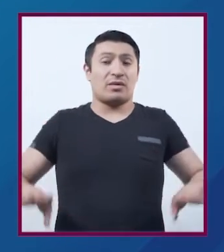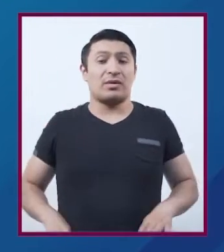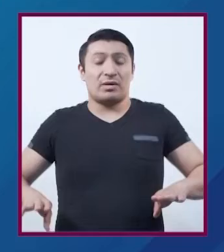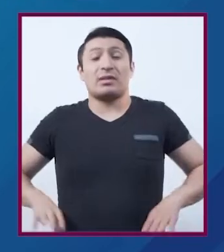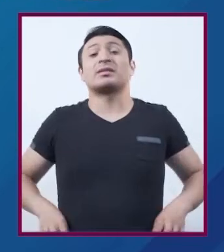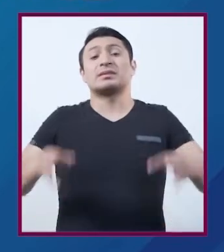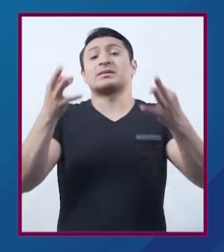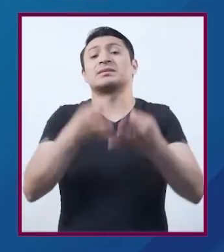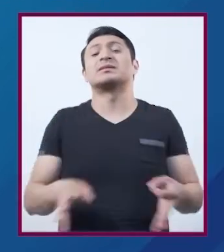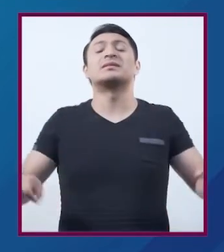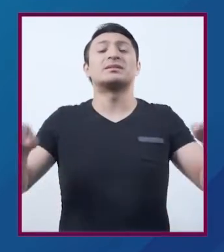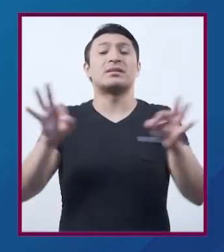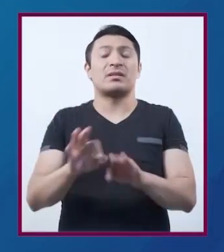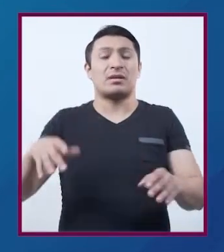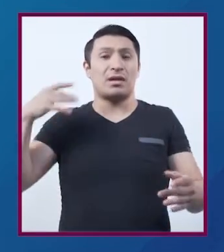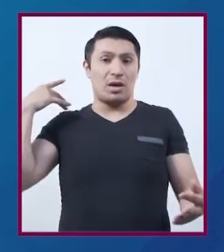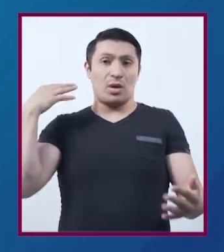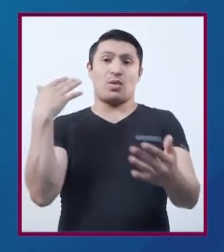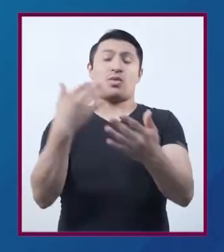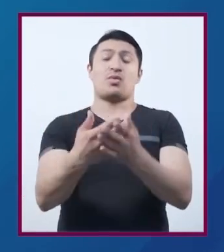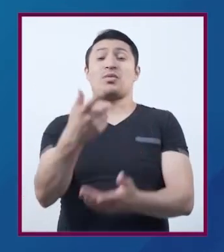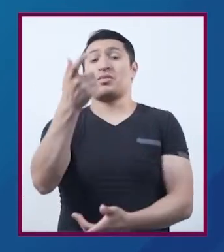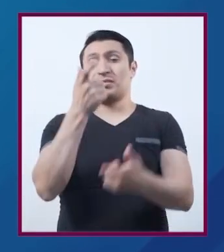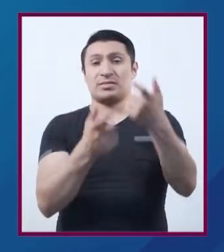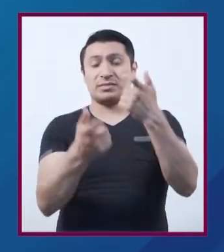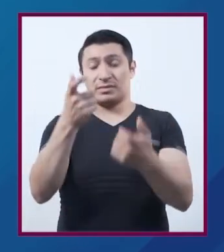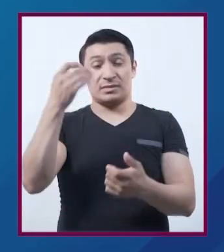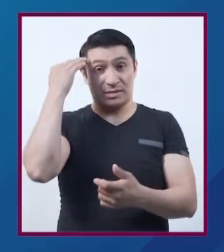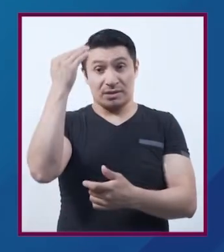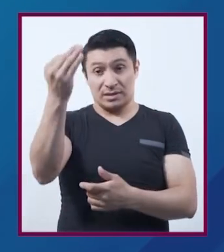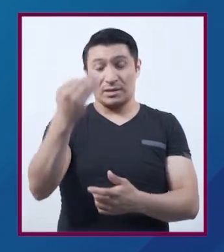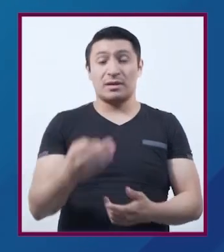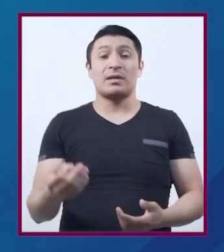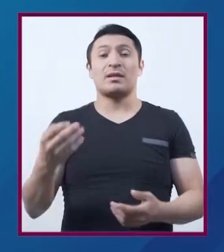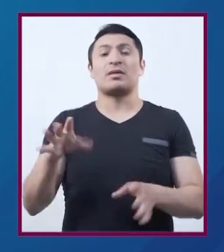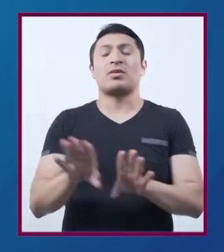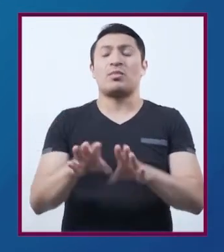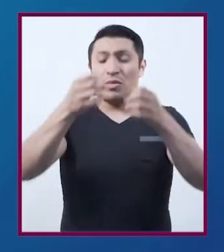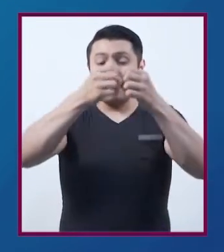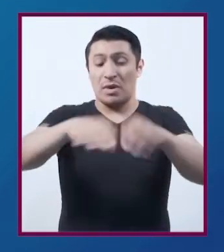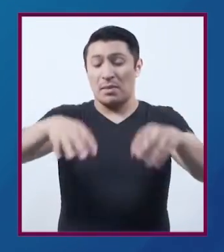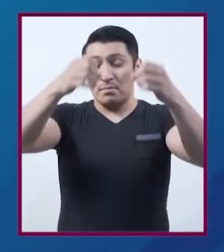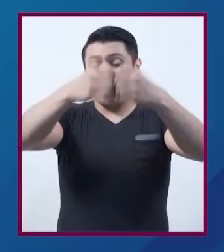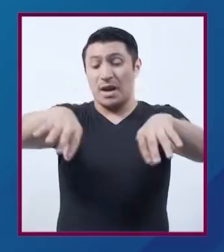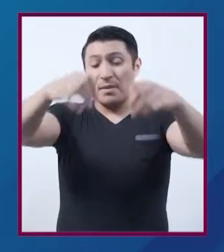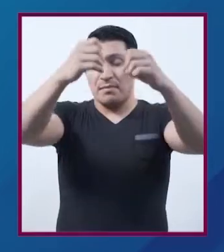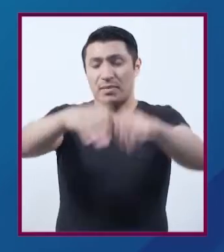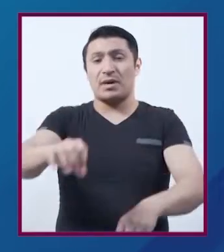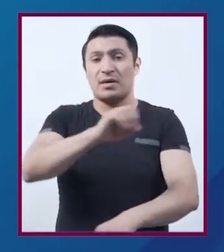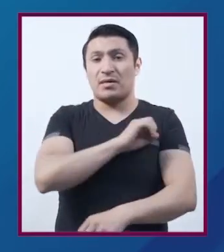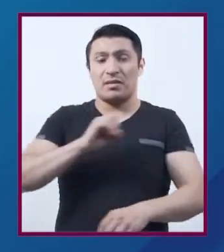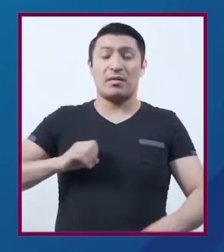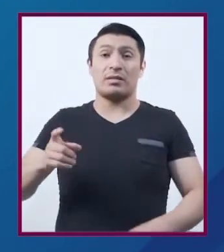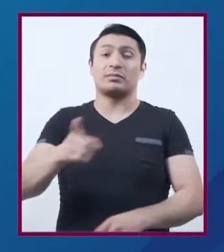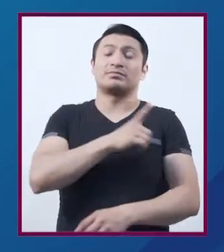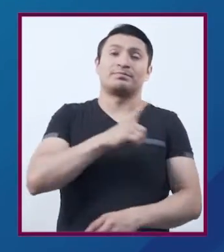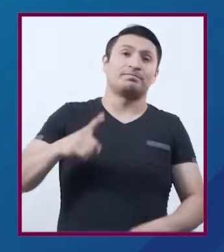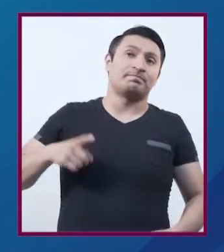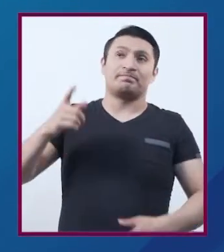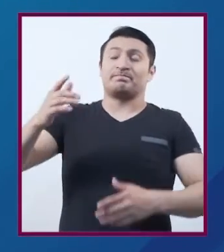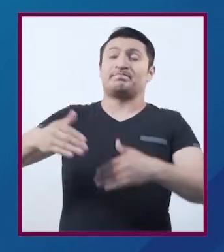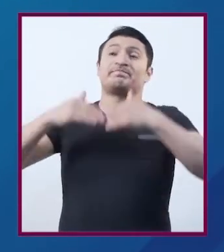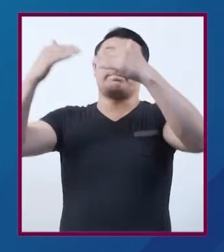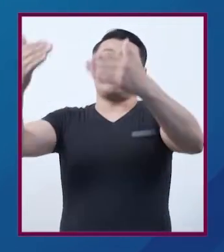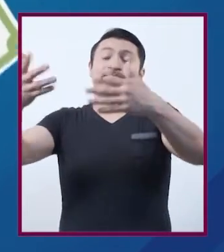hecho, una de las características primordiales a lo largo de todo ese tiempo fueron las continuas pérdidas que obligaron a